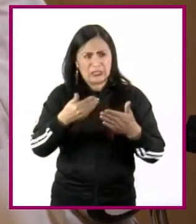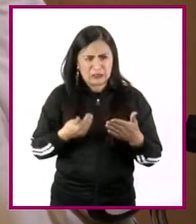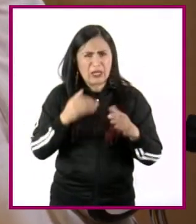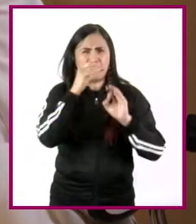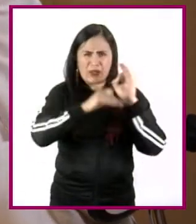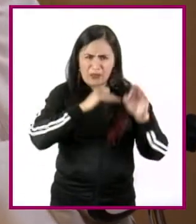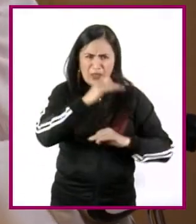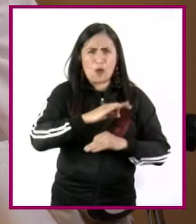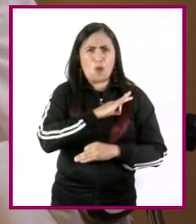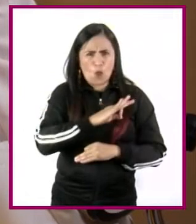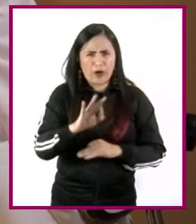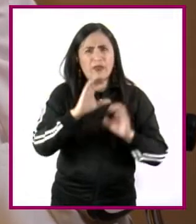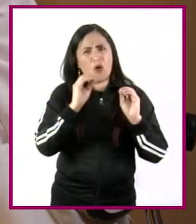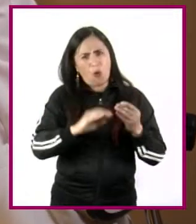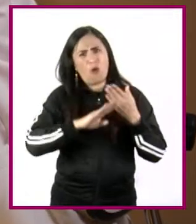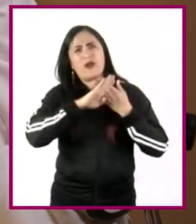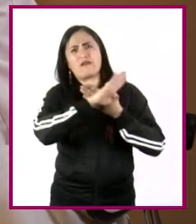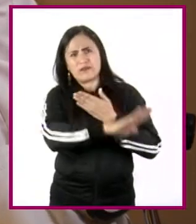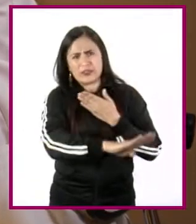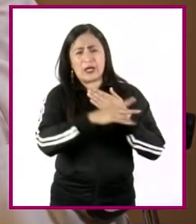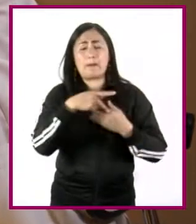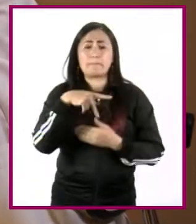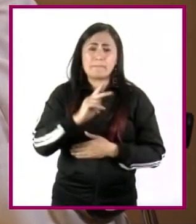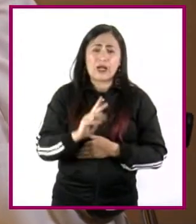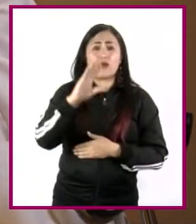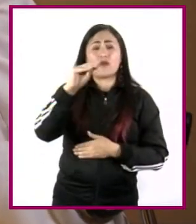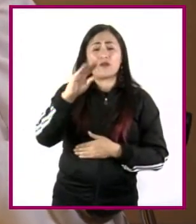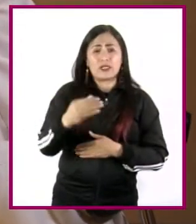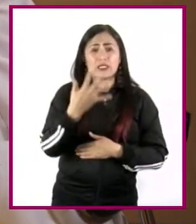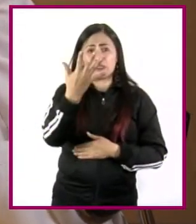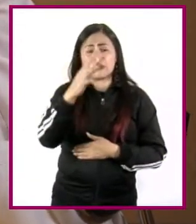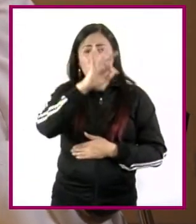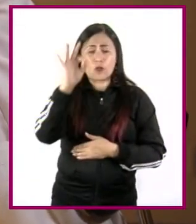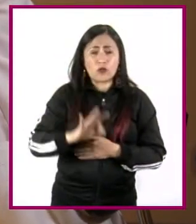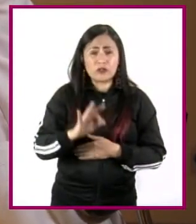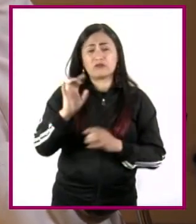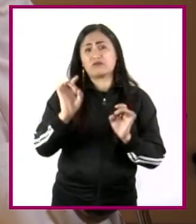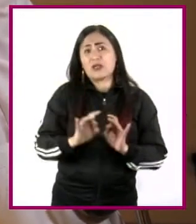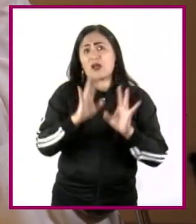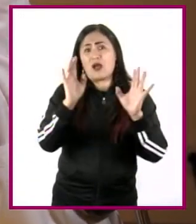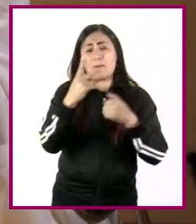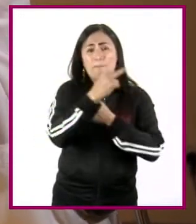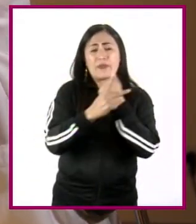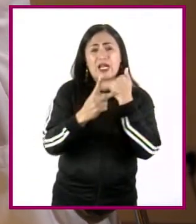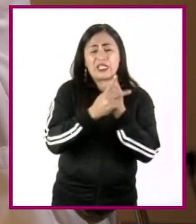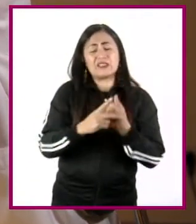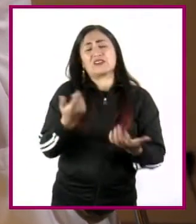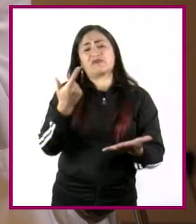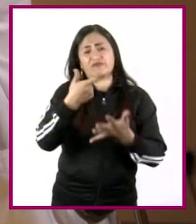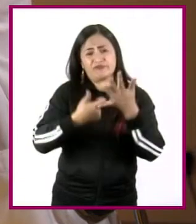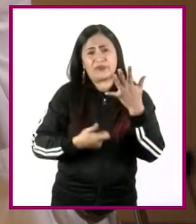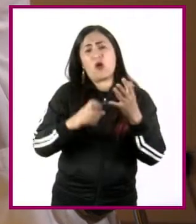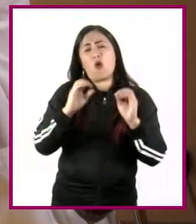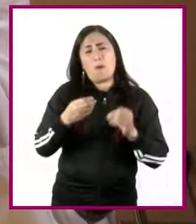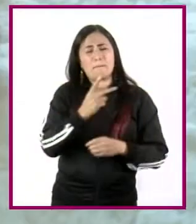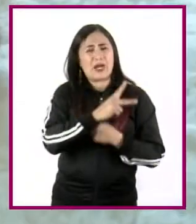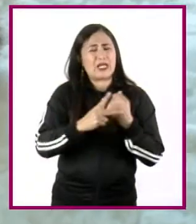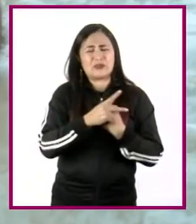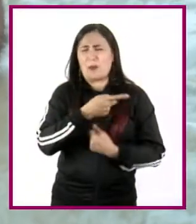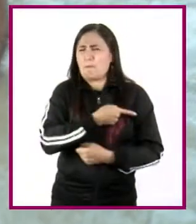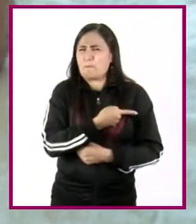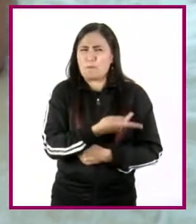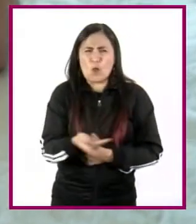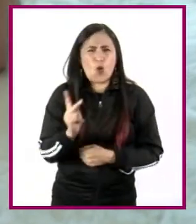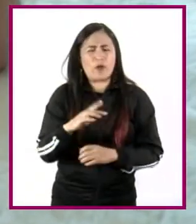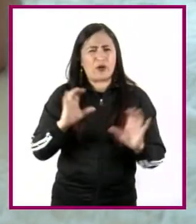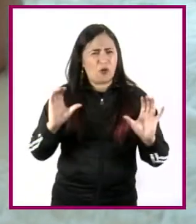tratadas. Sin embargo, más del 95% de estos embarazos se produce en países de bajos y medianos ingresos, en